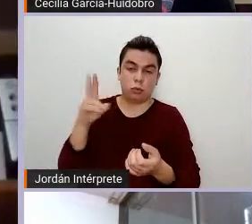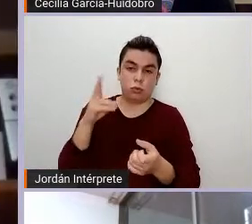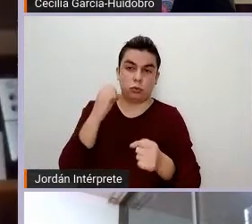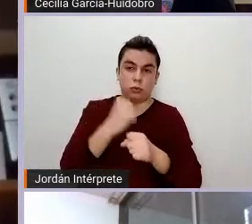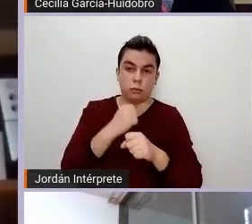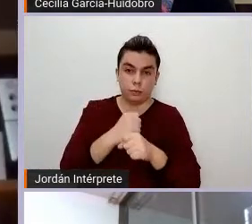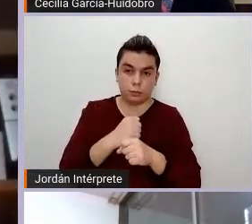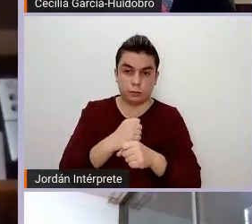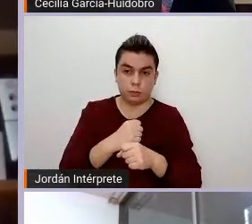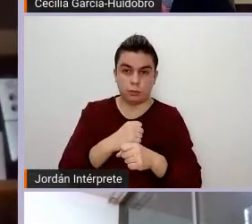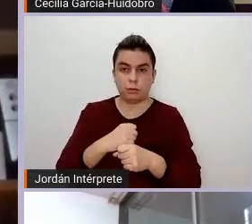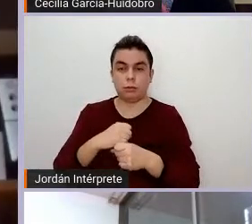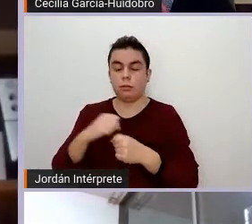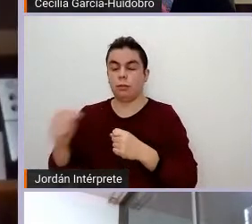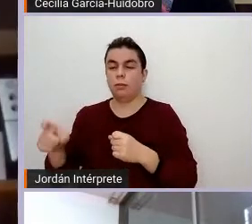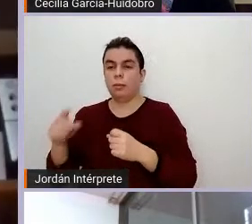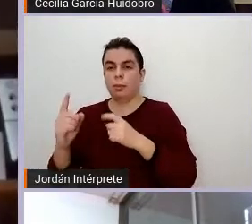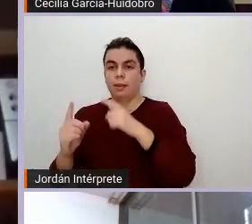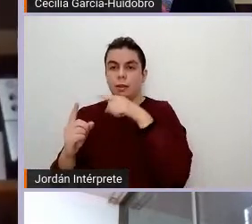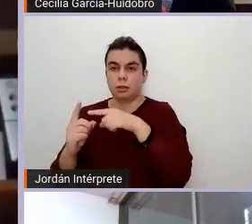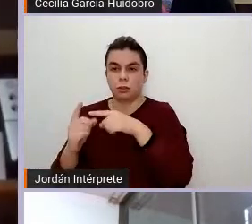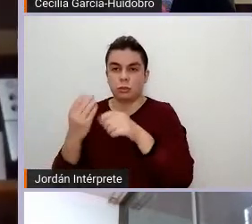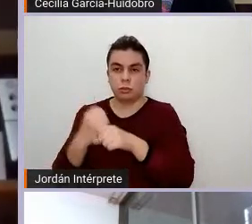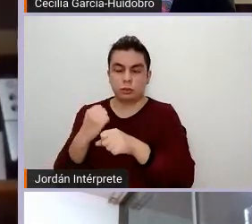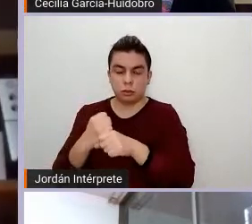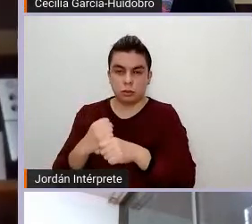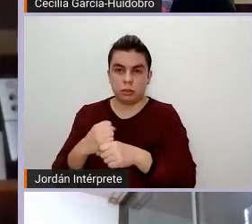sucesivas reinterpretaciones que nosotros mismos,